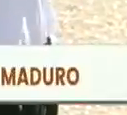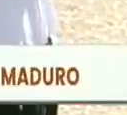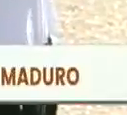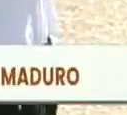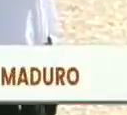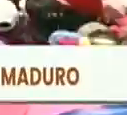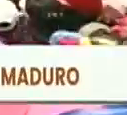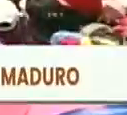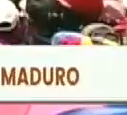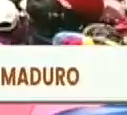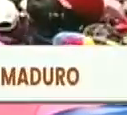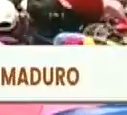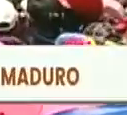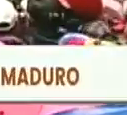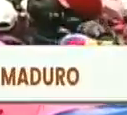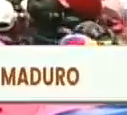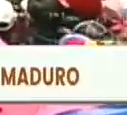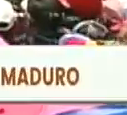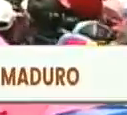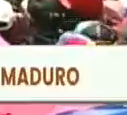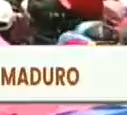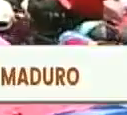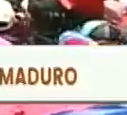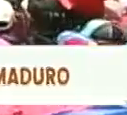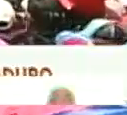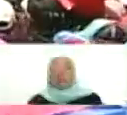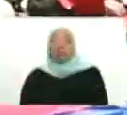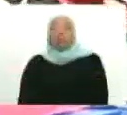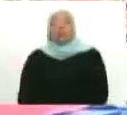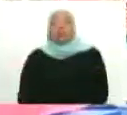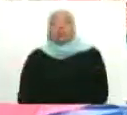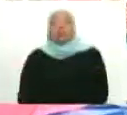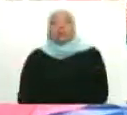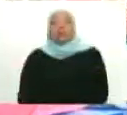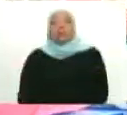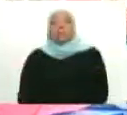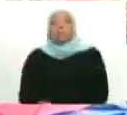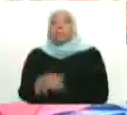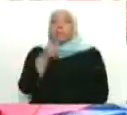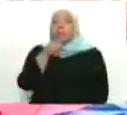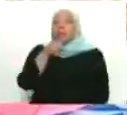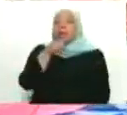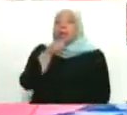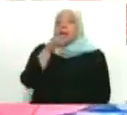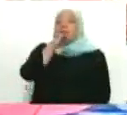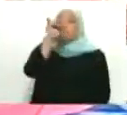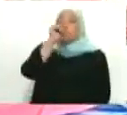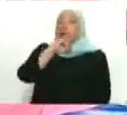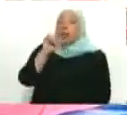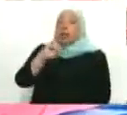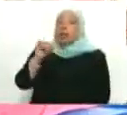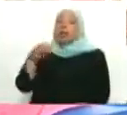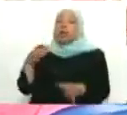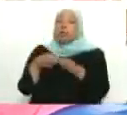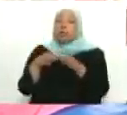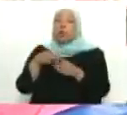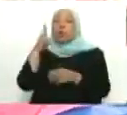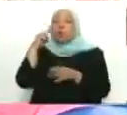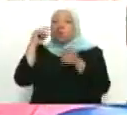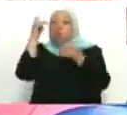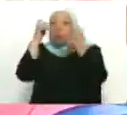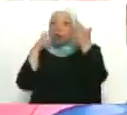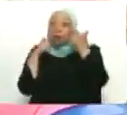Uno se siente feliz. Y escuchaba que la gente se acercaba y le decía, yo soy de la VH tal. Yo vengo